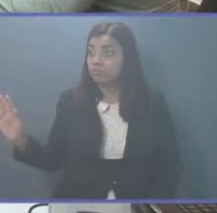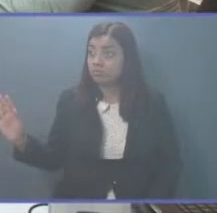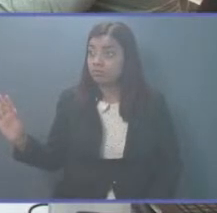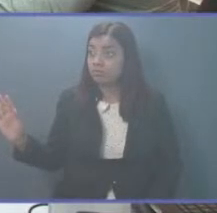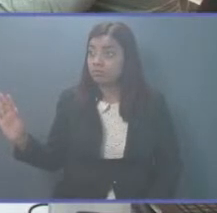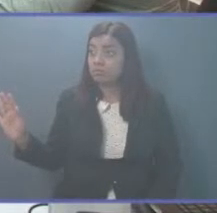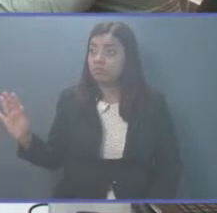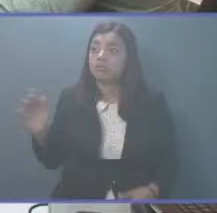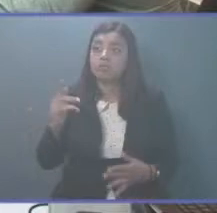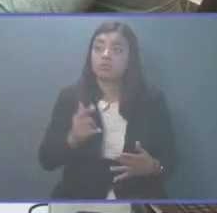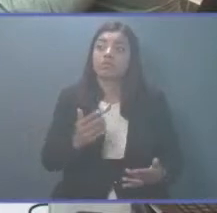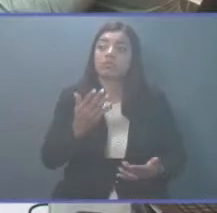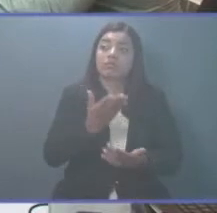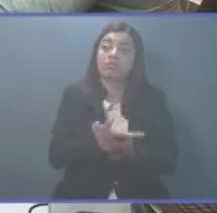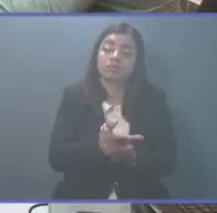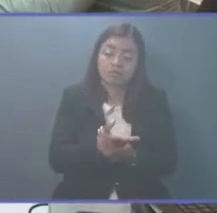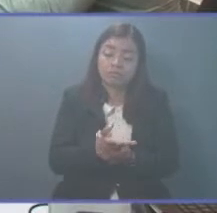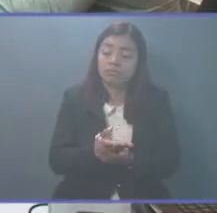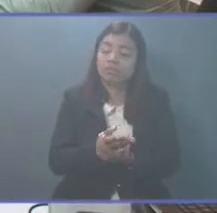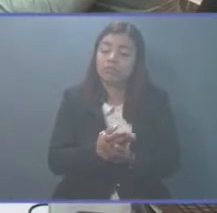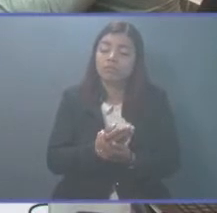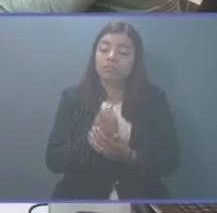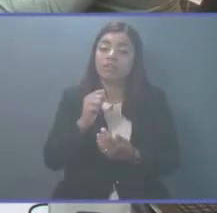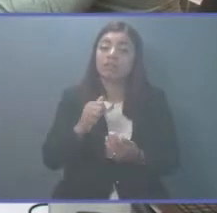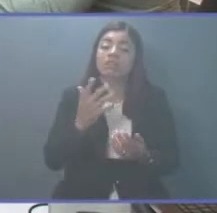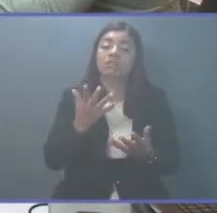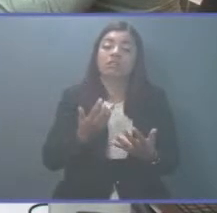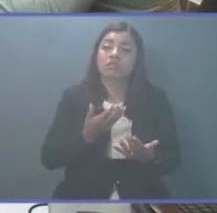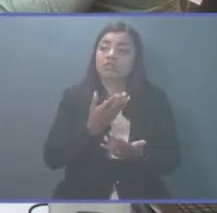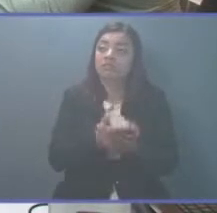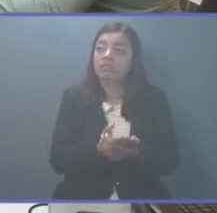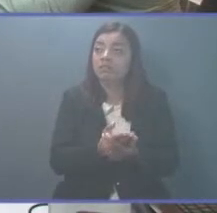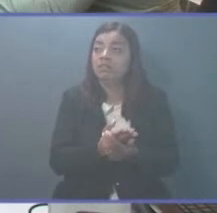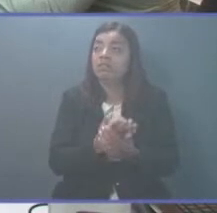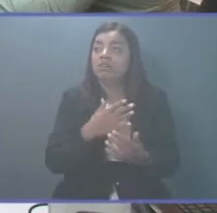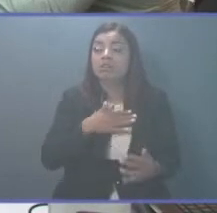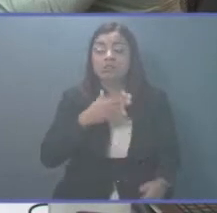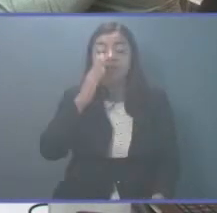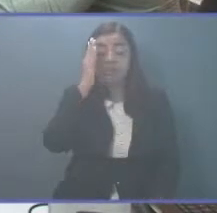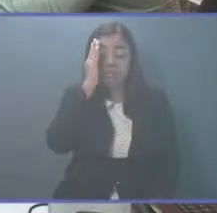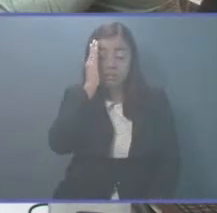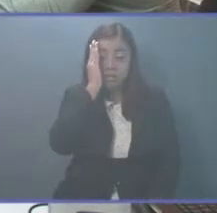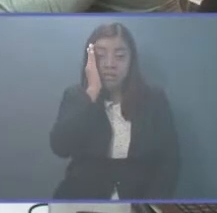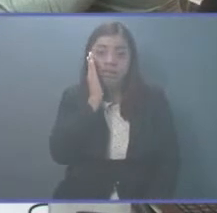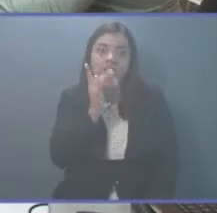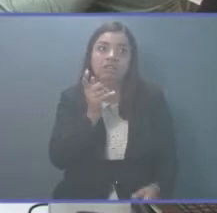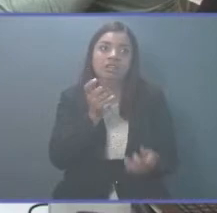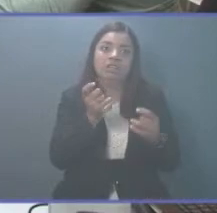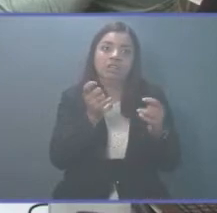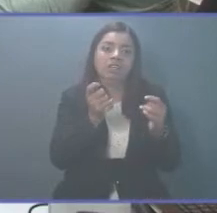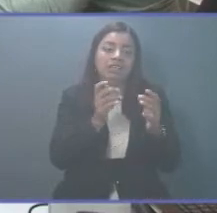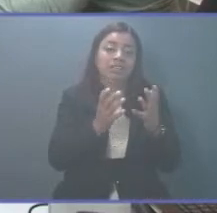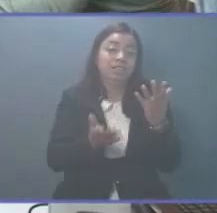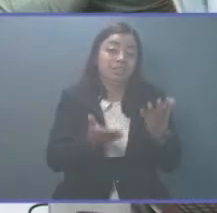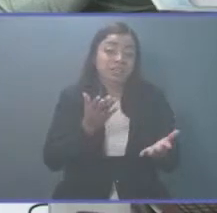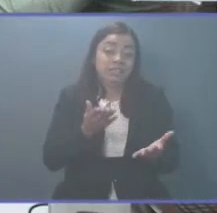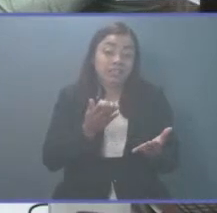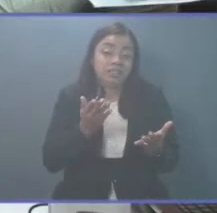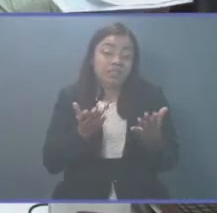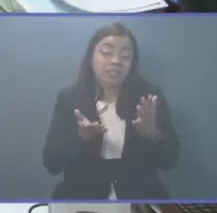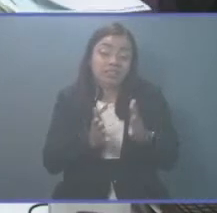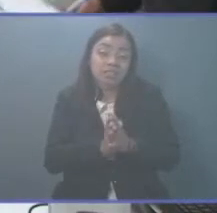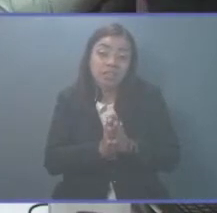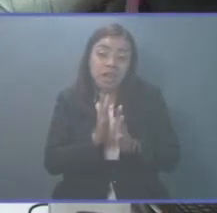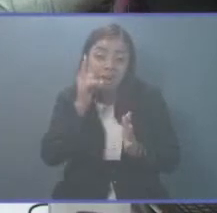Solo hay una propuesta que sí quisiéramos traer a la mesa, sé que es un poco pasado lo que vamos a traer, pero nunca es